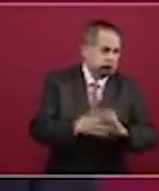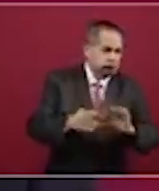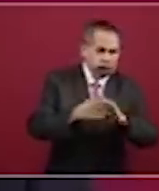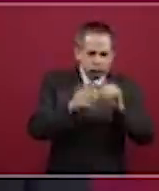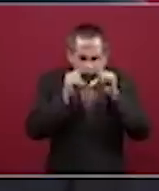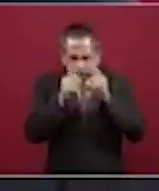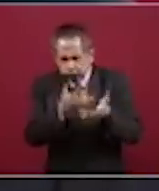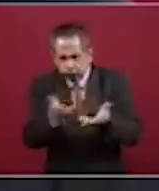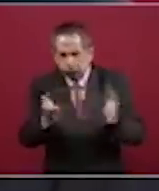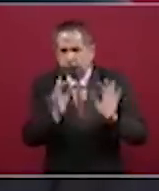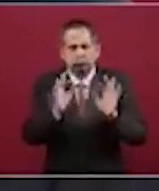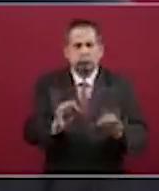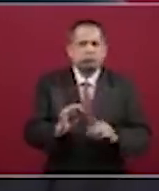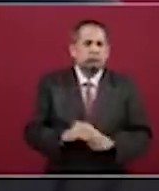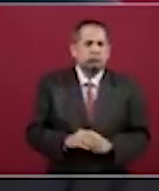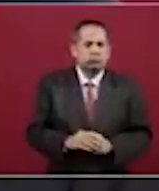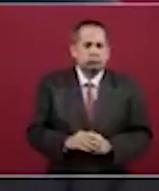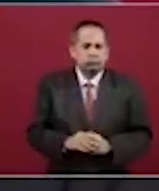escuchar